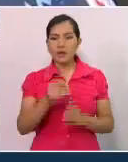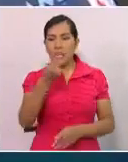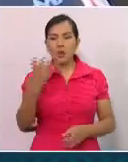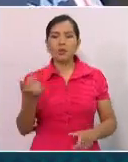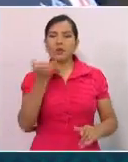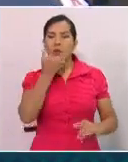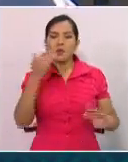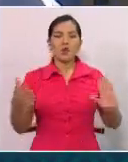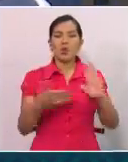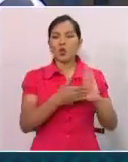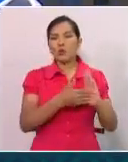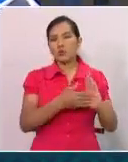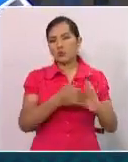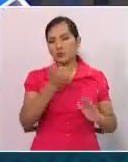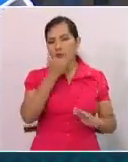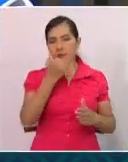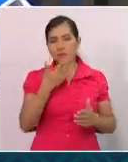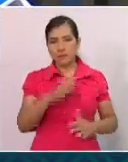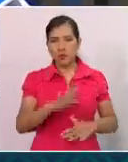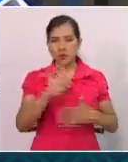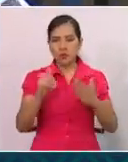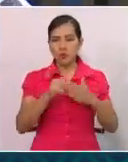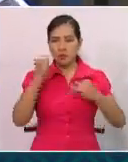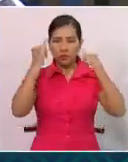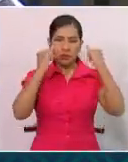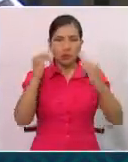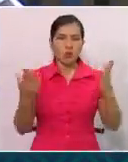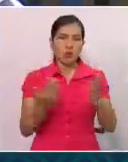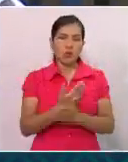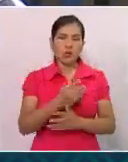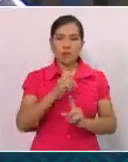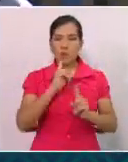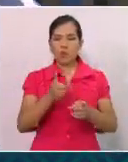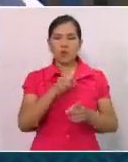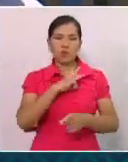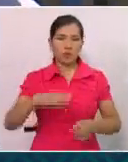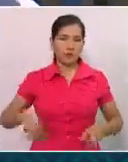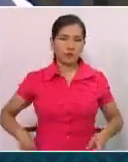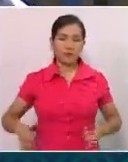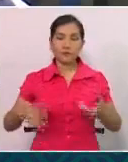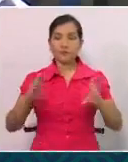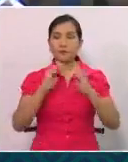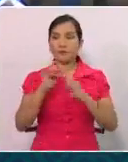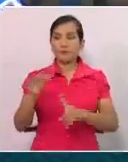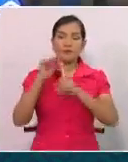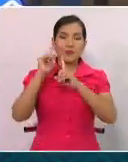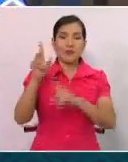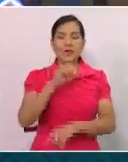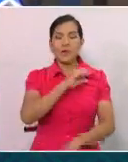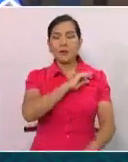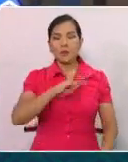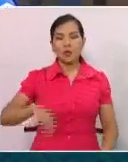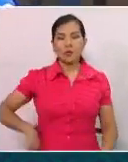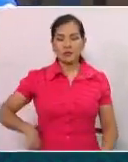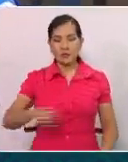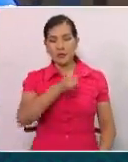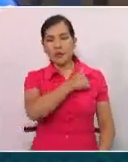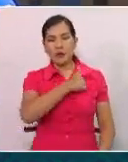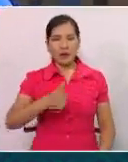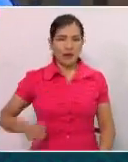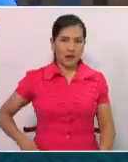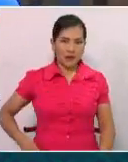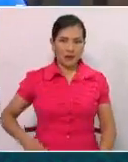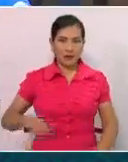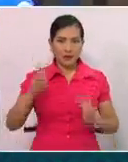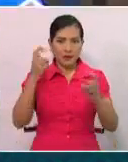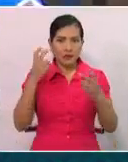que se habrían realizado por parte del Ejecutivo, en este caso del alcalde municipal de La Paz, a esta